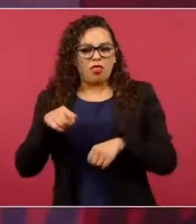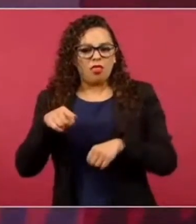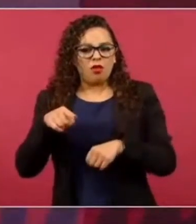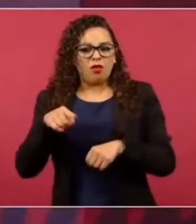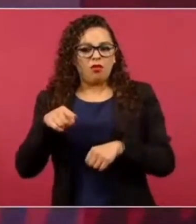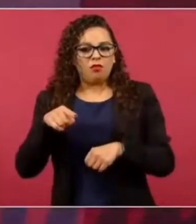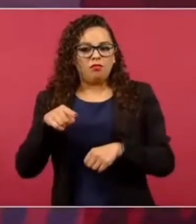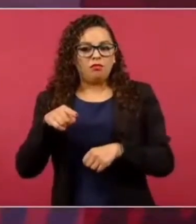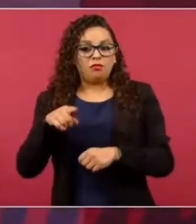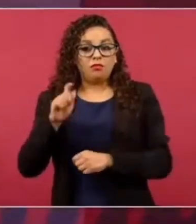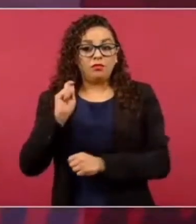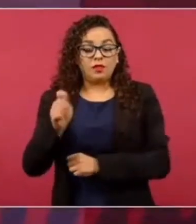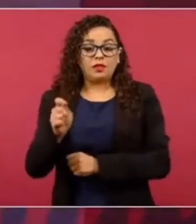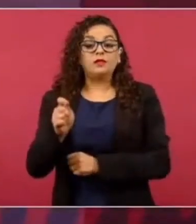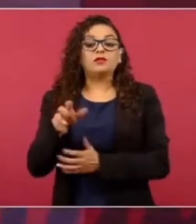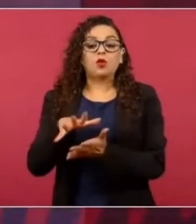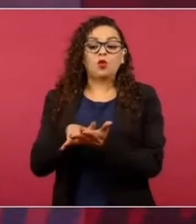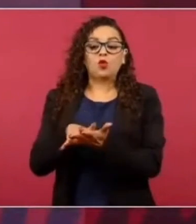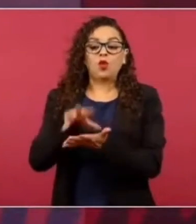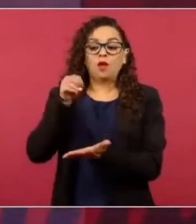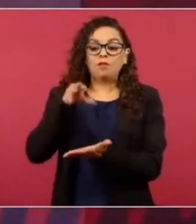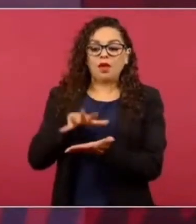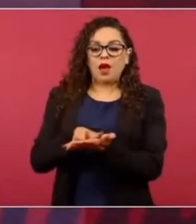copias de pantallas.